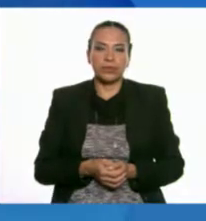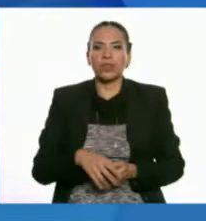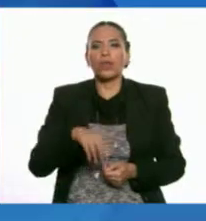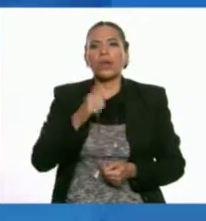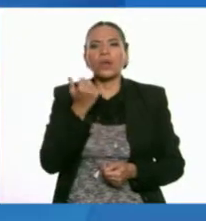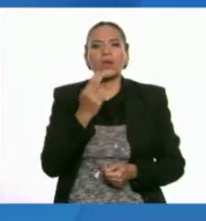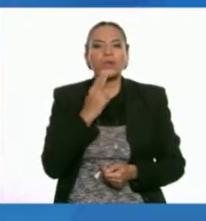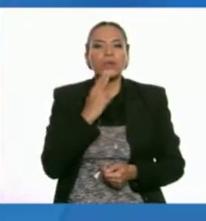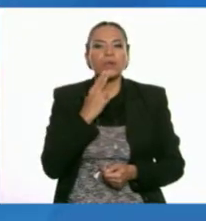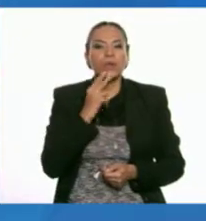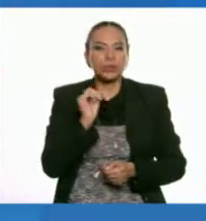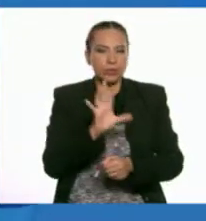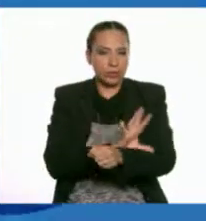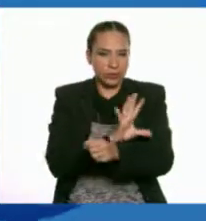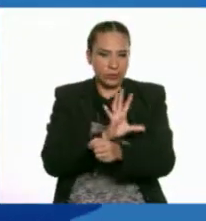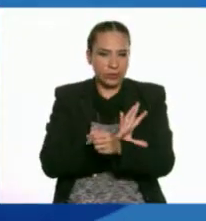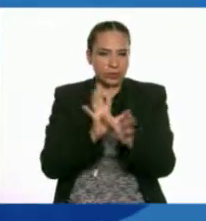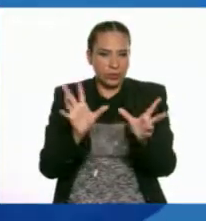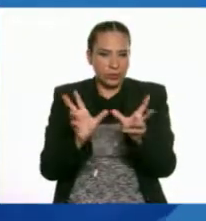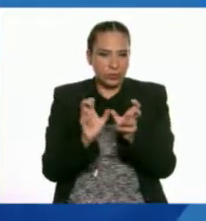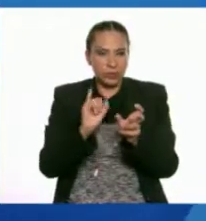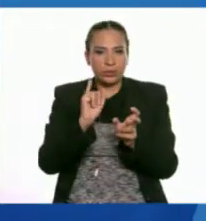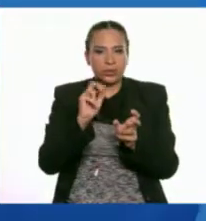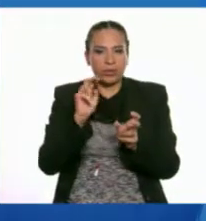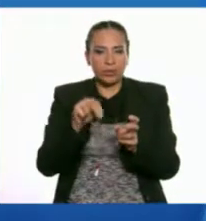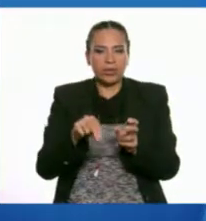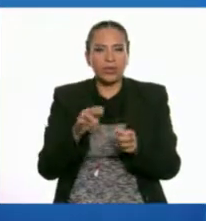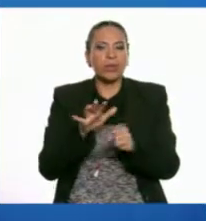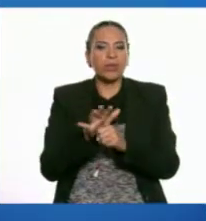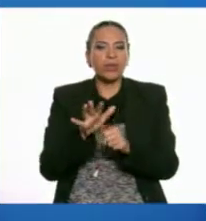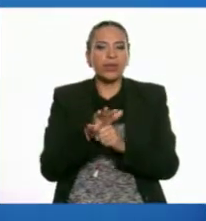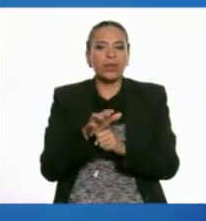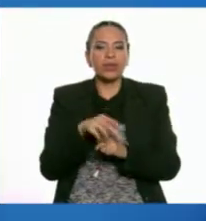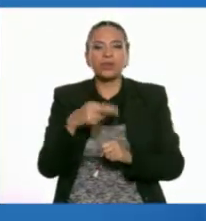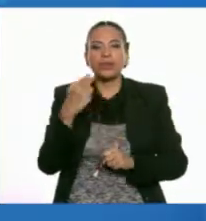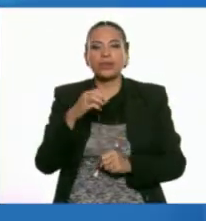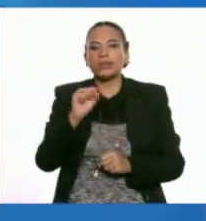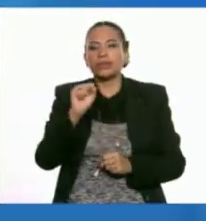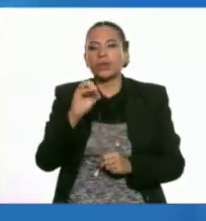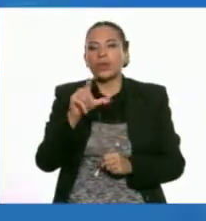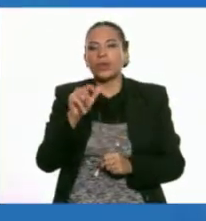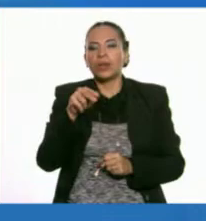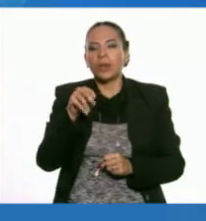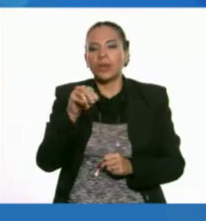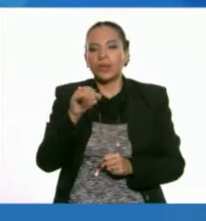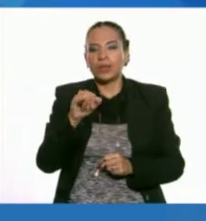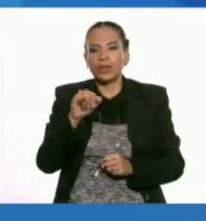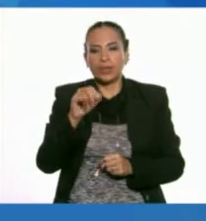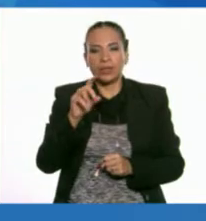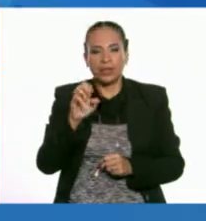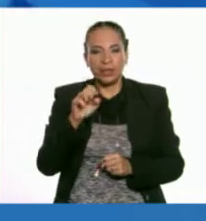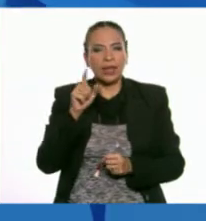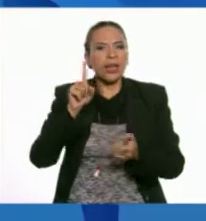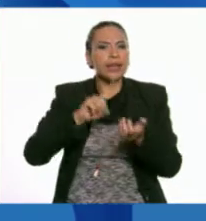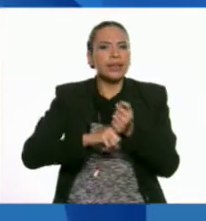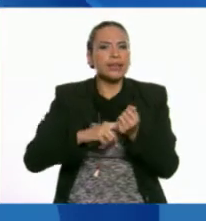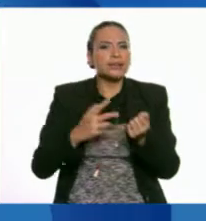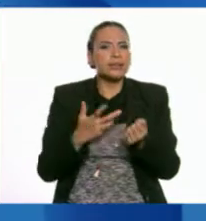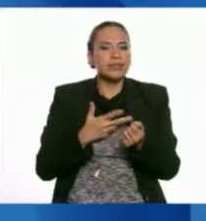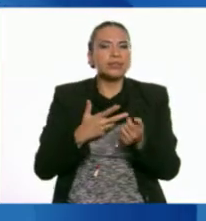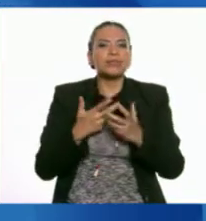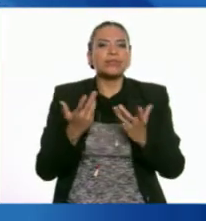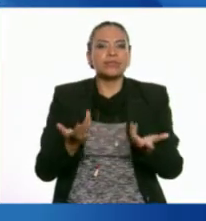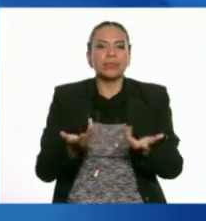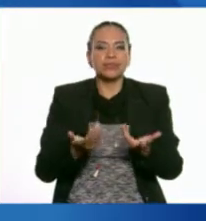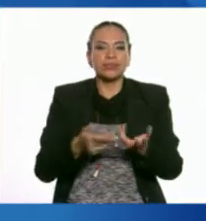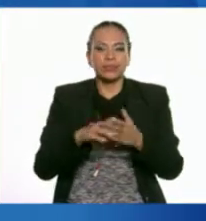Otros usos de un electroimán es el solenoide. El solenoide en su interior tiene